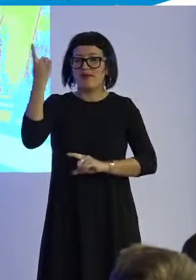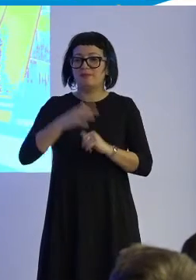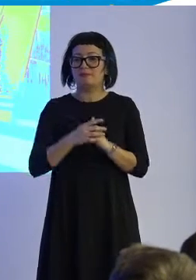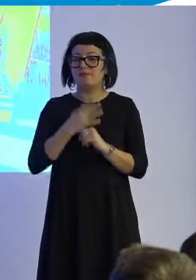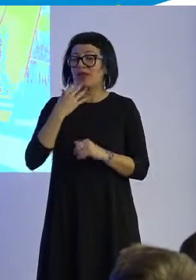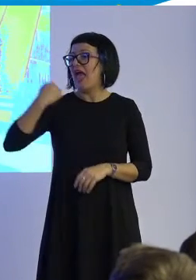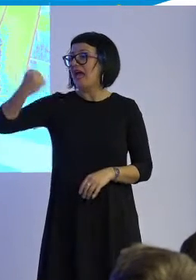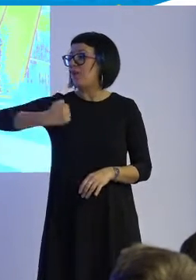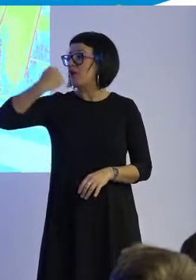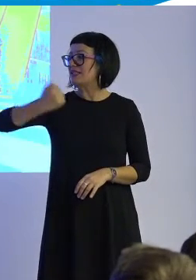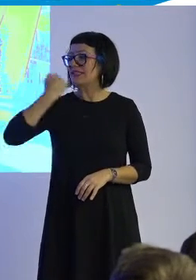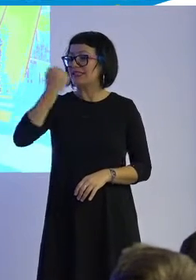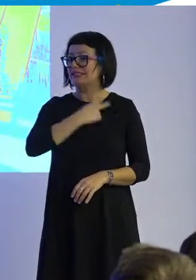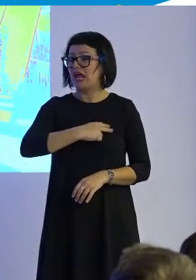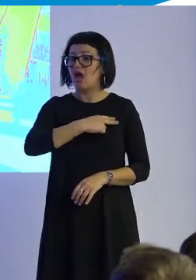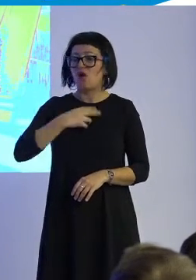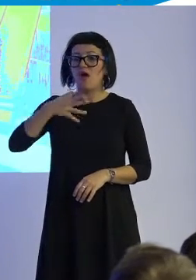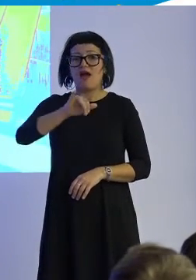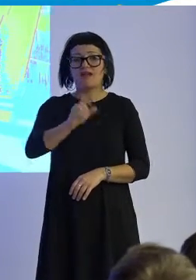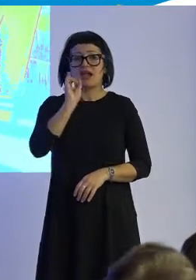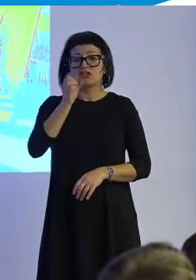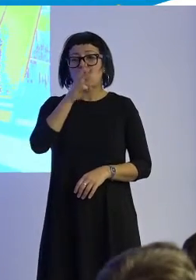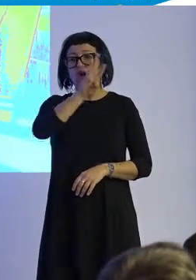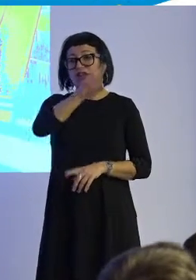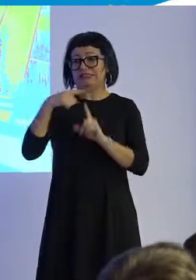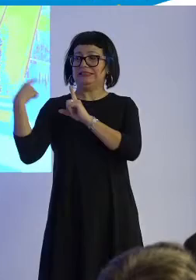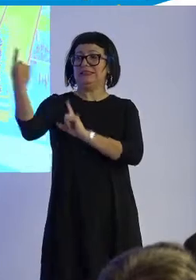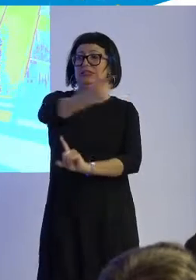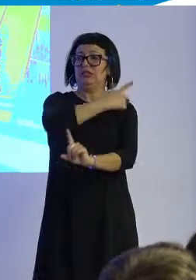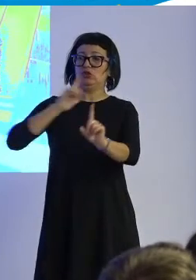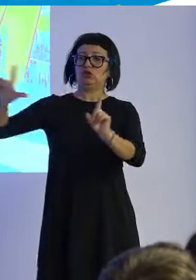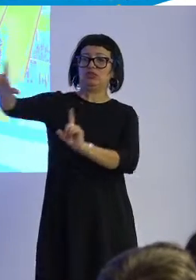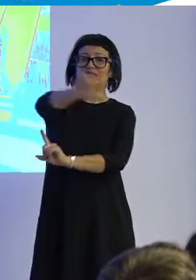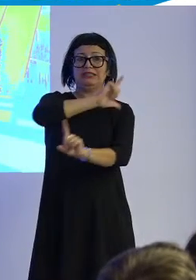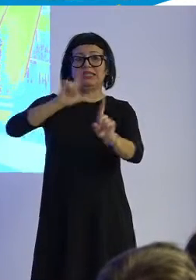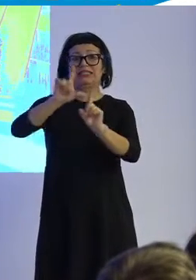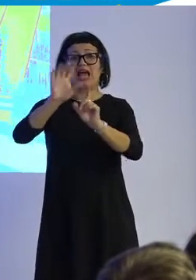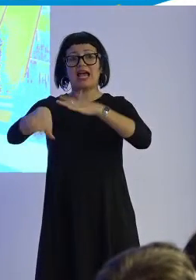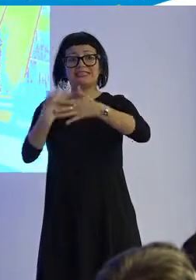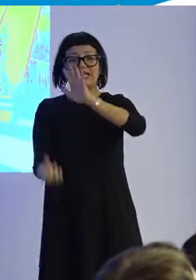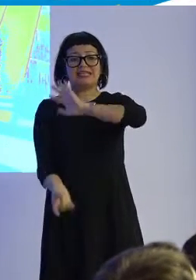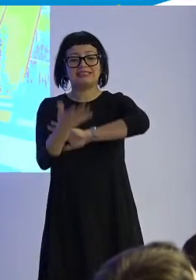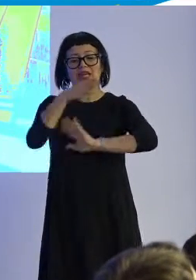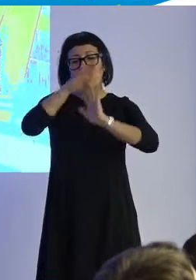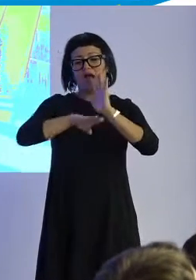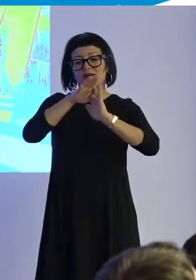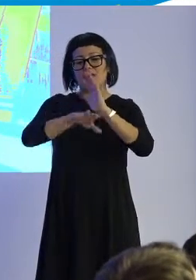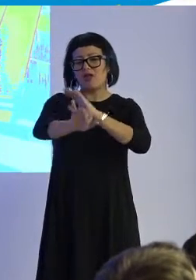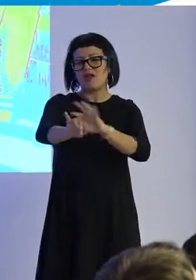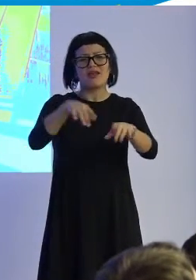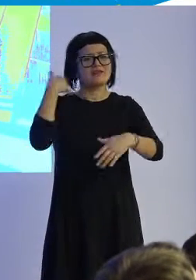En el Camino de Santiago apenas había nada grabado en 360, hasta que salió esta aplicación y ya tiene un